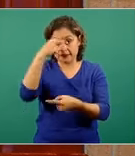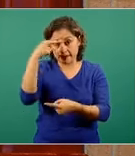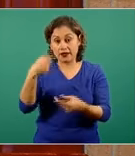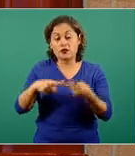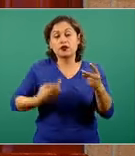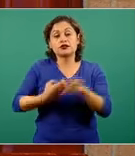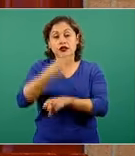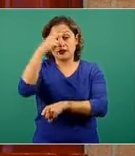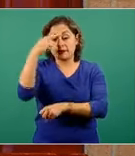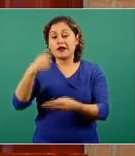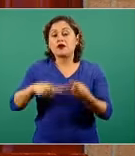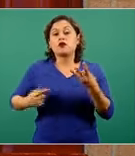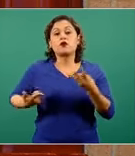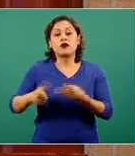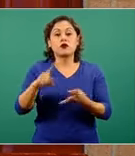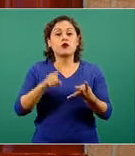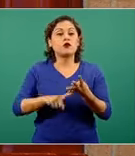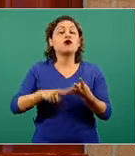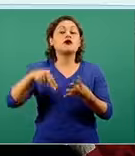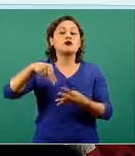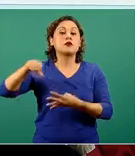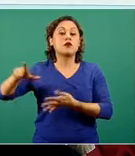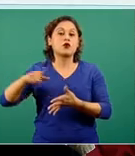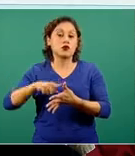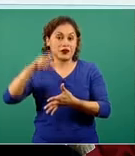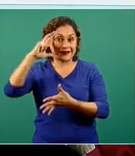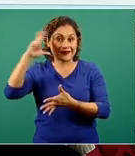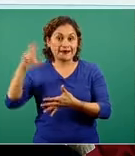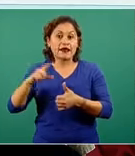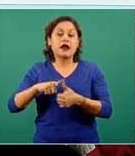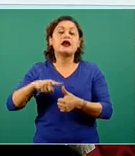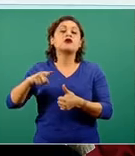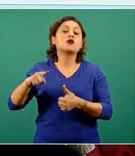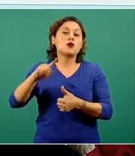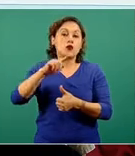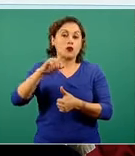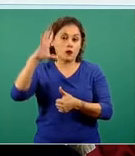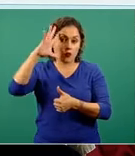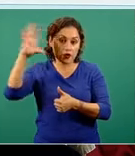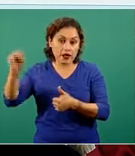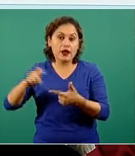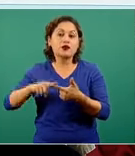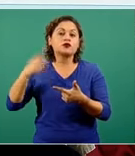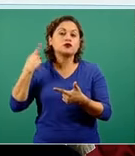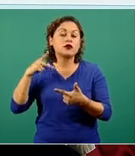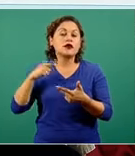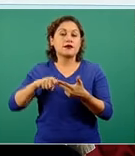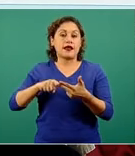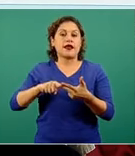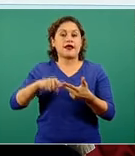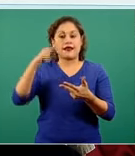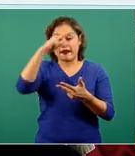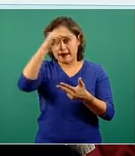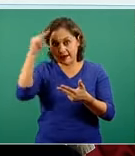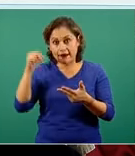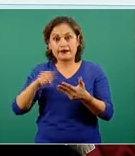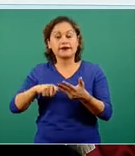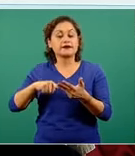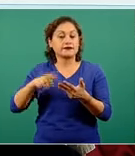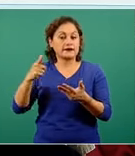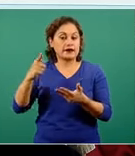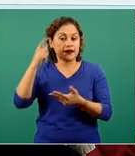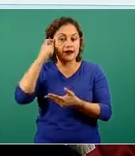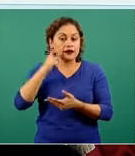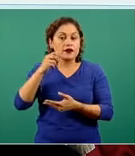Guanajuato, Nuevo León, Hidalgo, Morelos, Puebla, Nayarit y Guerrero. Y identificamos lógicamente entre este